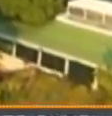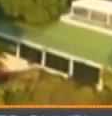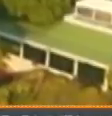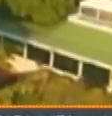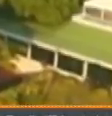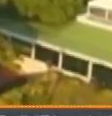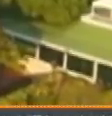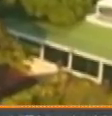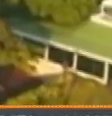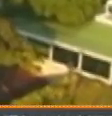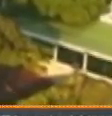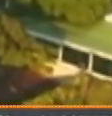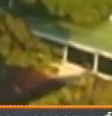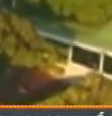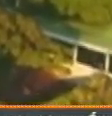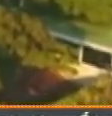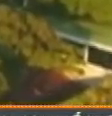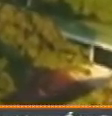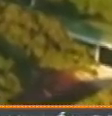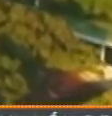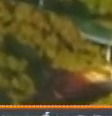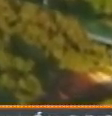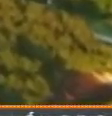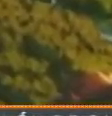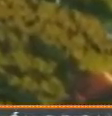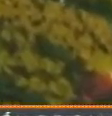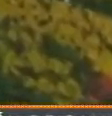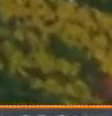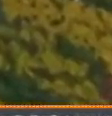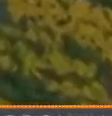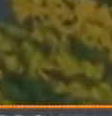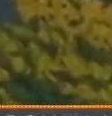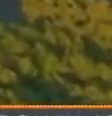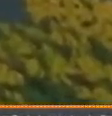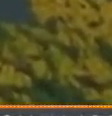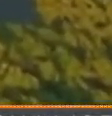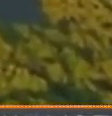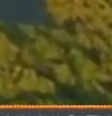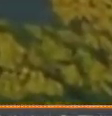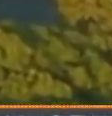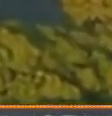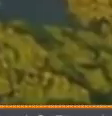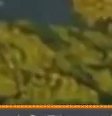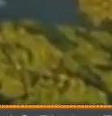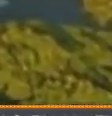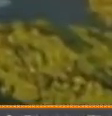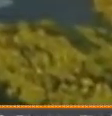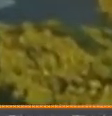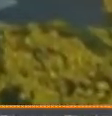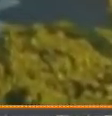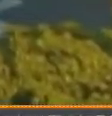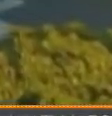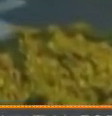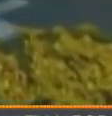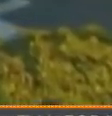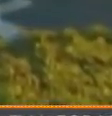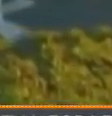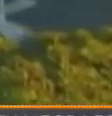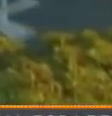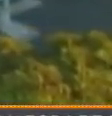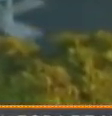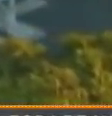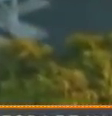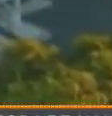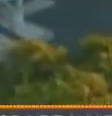Transmisión que iniciamos desde el Palacio de Miraflores a propósito de la reunión que sostendrá el día de hoy el presidente de la República, Nicolás Maduro Moros,